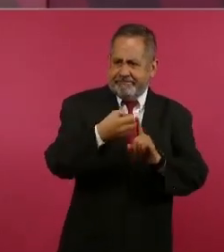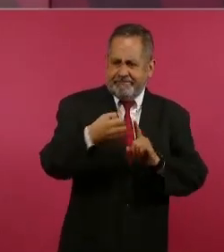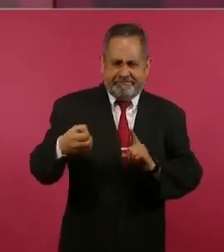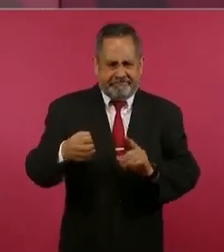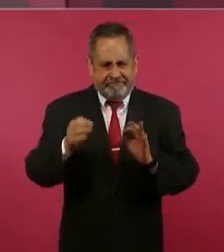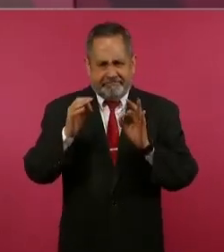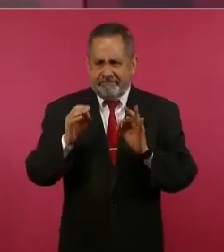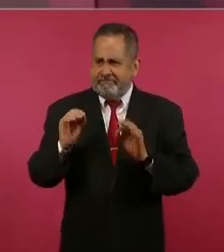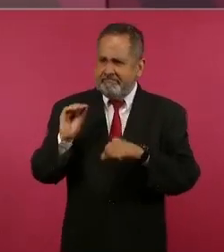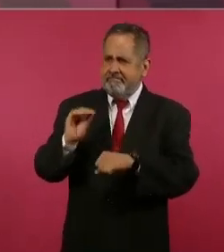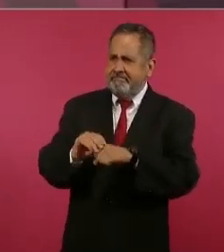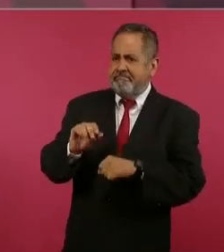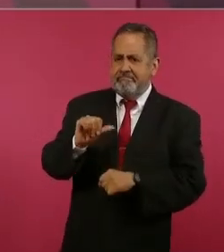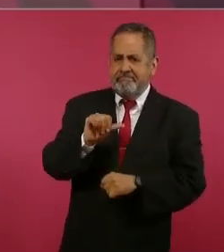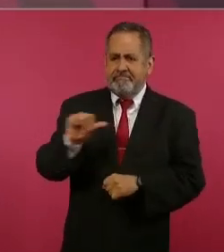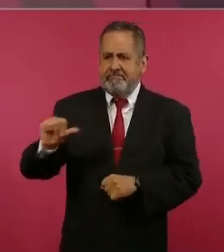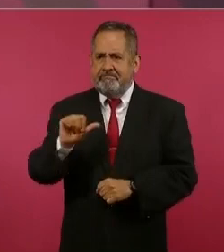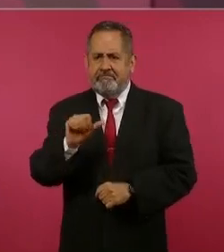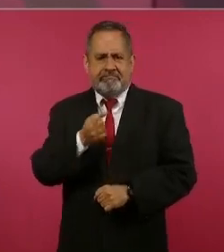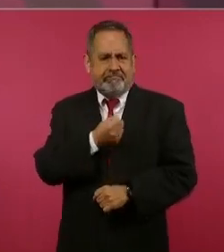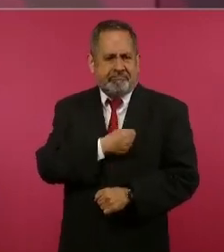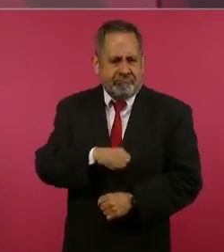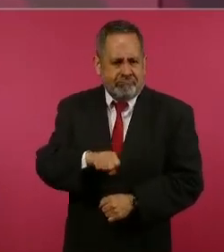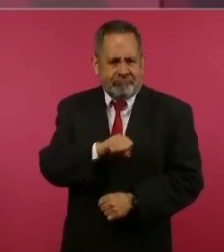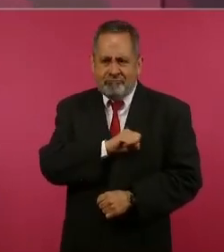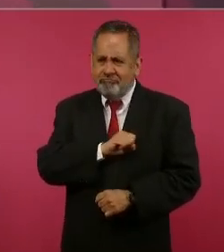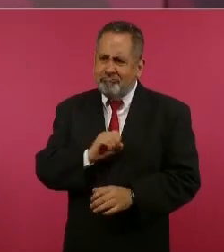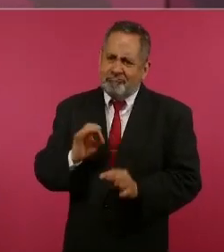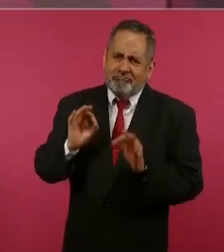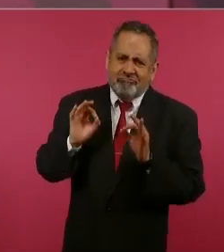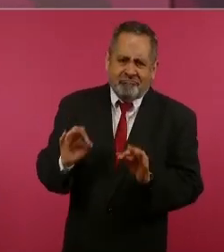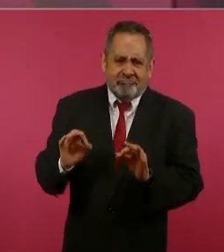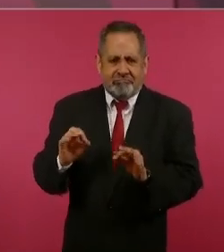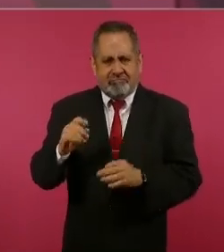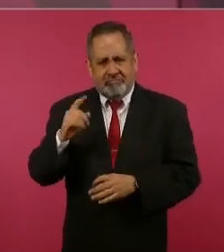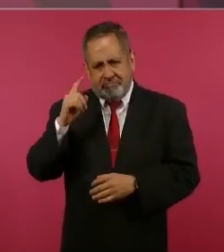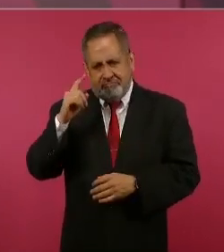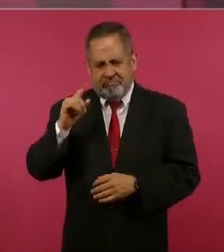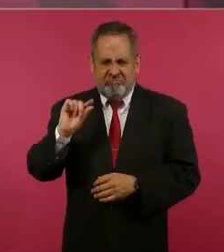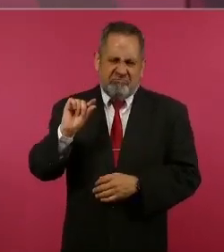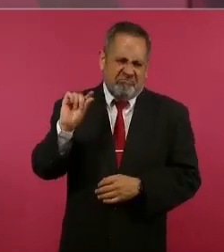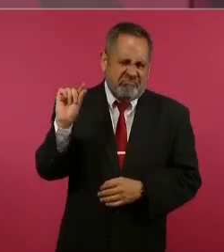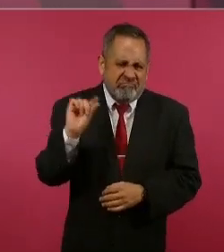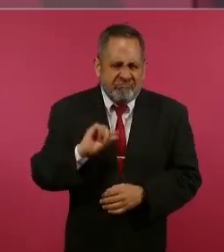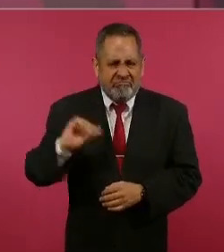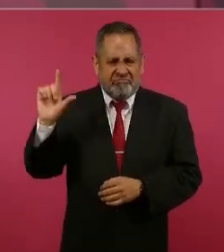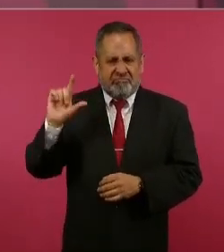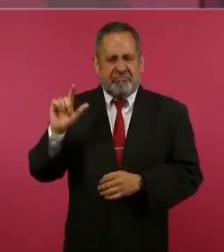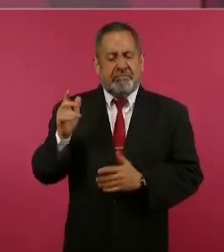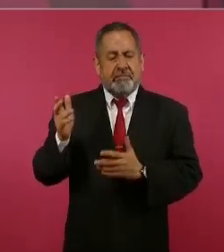establecido un sistema de salud pública de primera